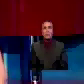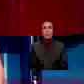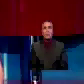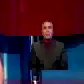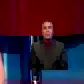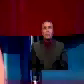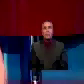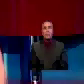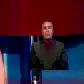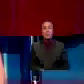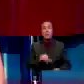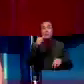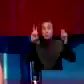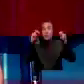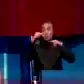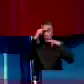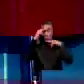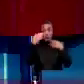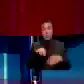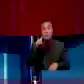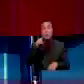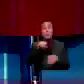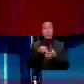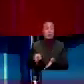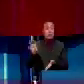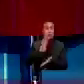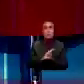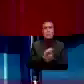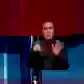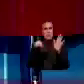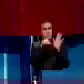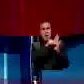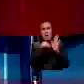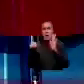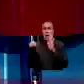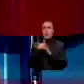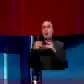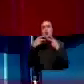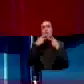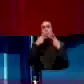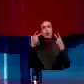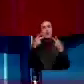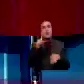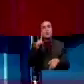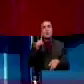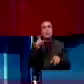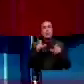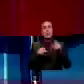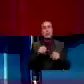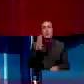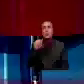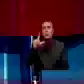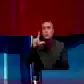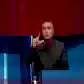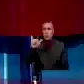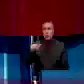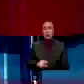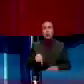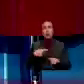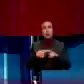en otro orden de noticias amigos en la asamblea hubo críticas a las declaraciones que hizo la legisladora de ellas jiménez